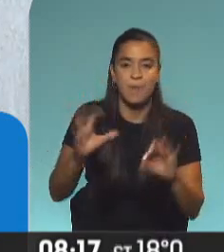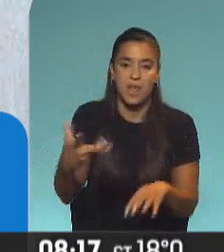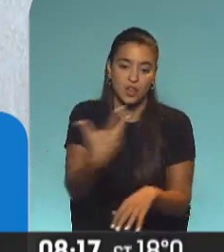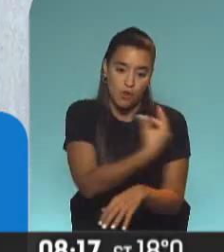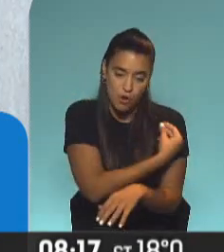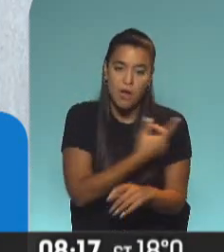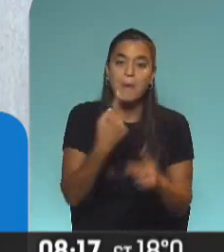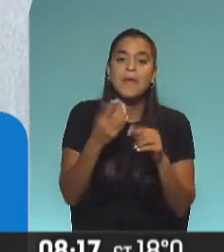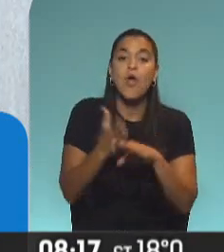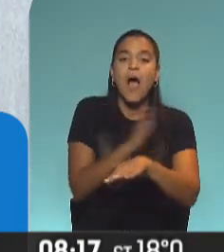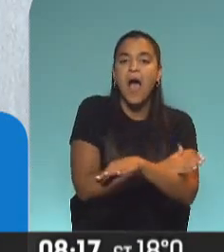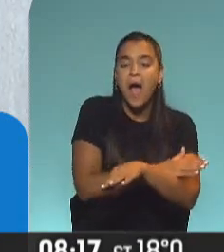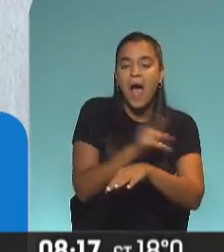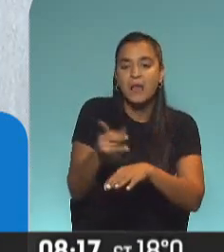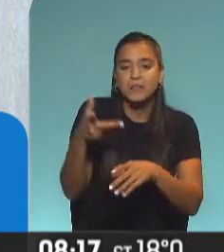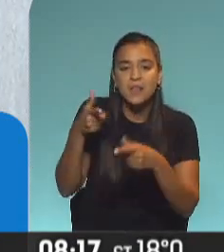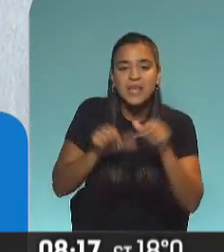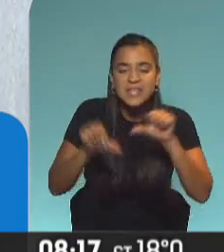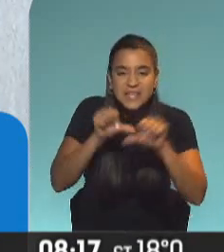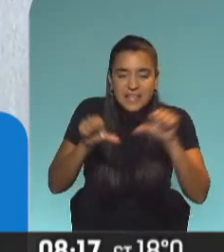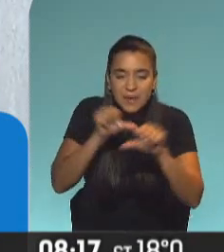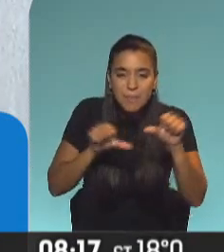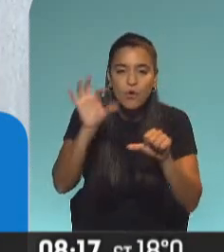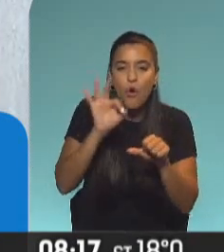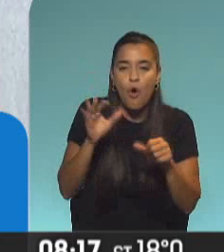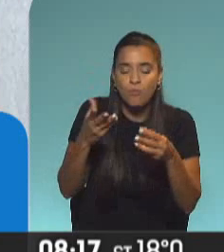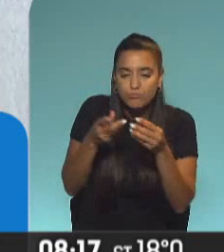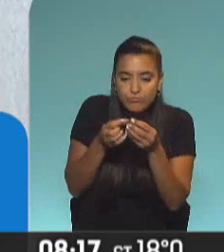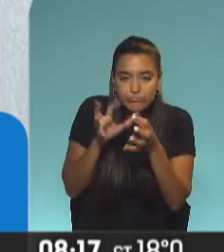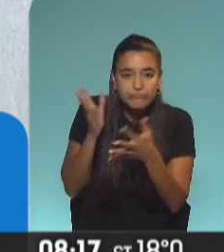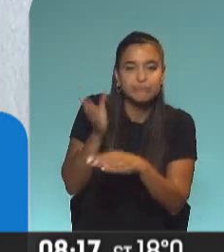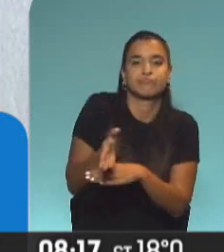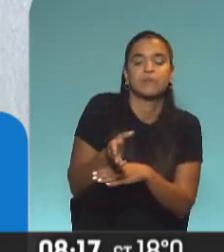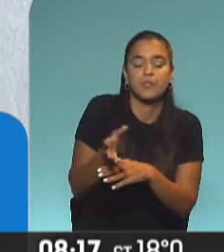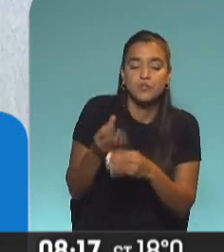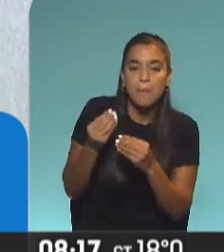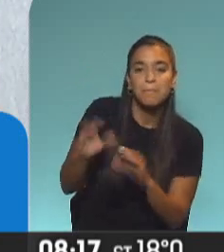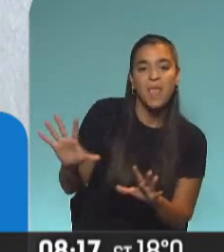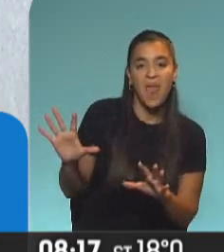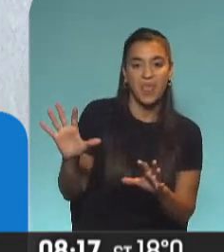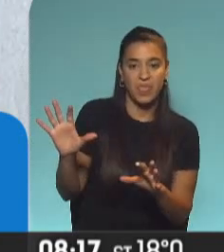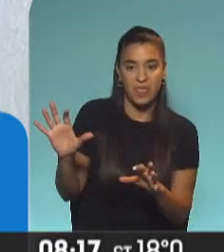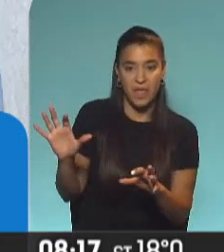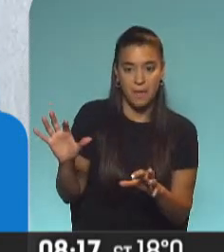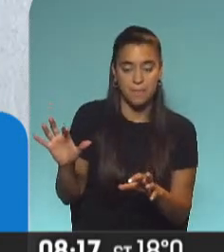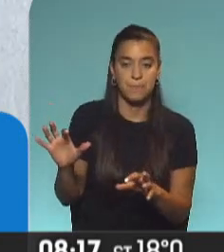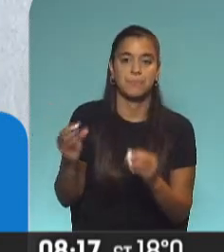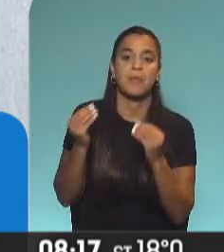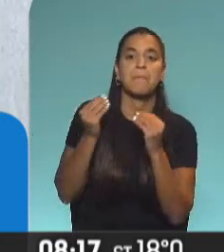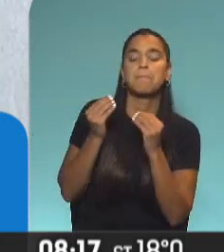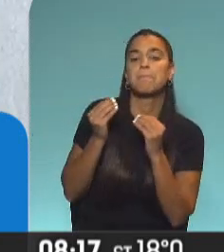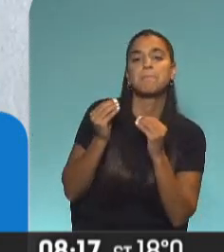pero que ha sido tratado con agentes químicos o con agentes físicos de modo tal de hacerle perder por